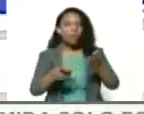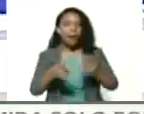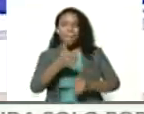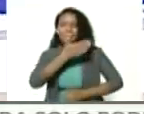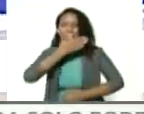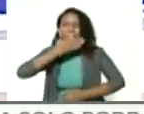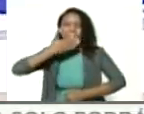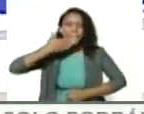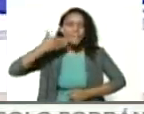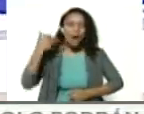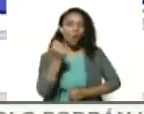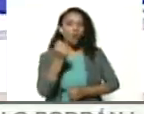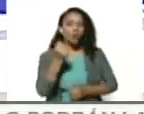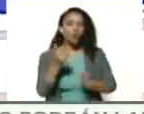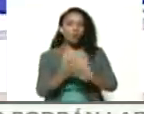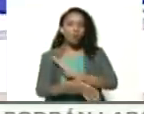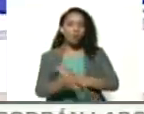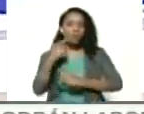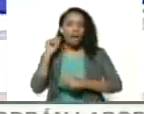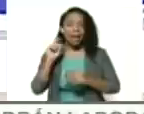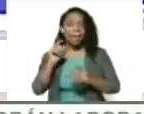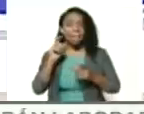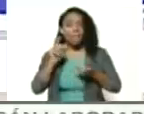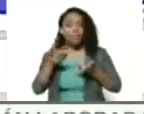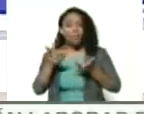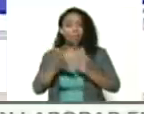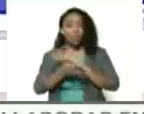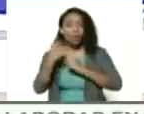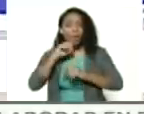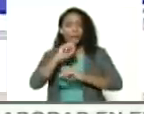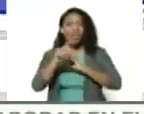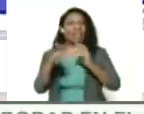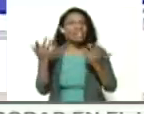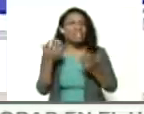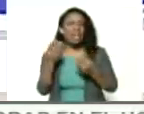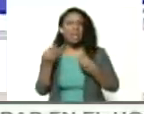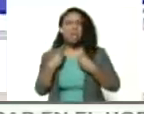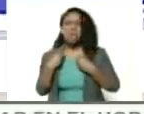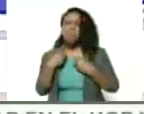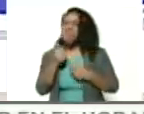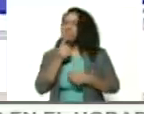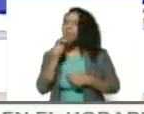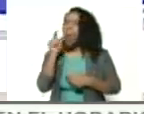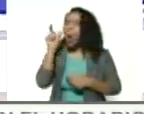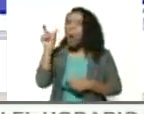mejor, Ángel Palacio. Me estaba preguntando hoy, ¿qué será de la vida de Ángel Palacio?